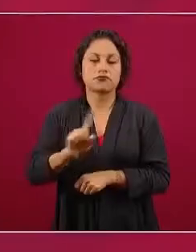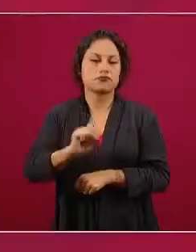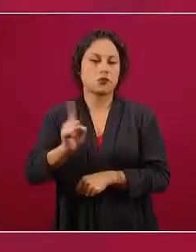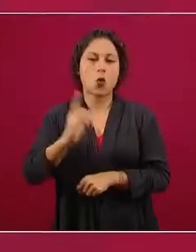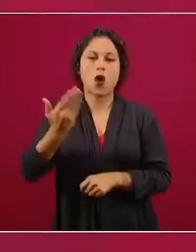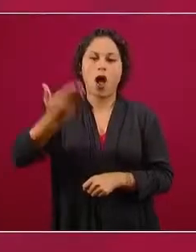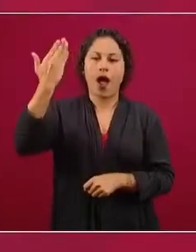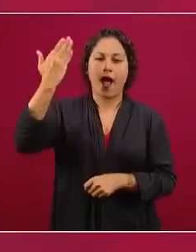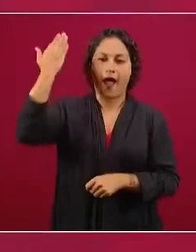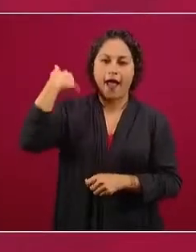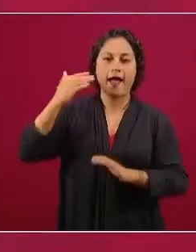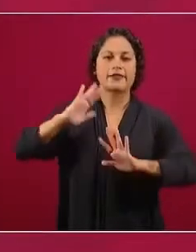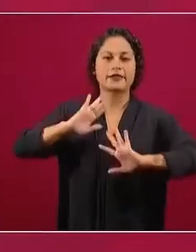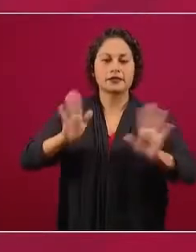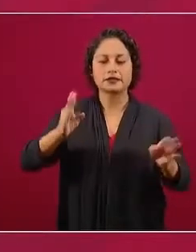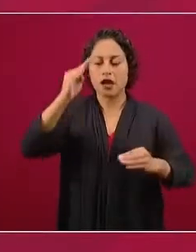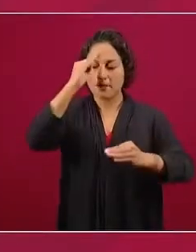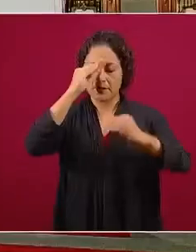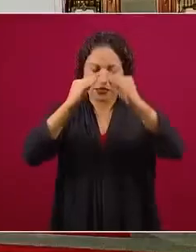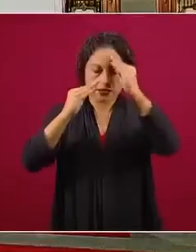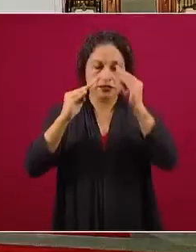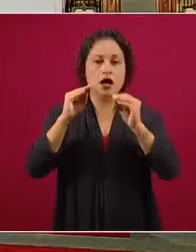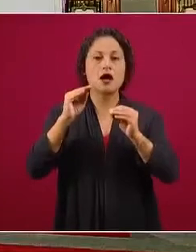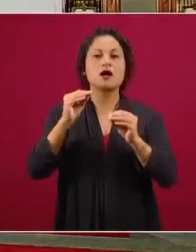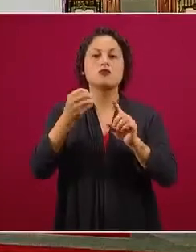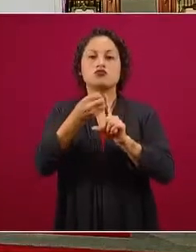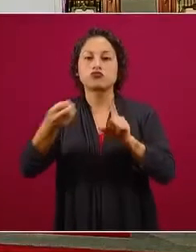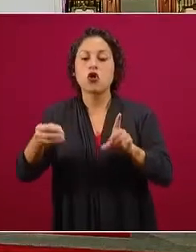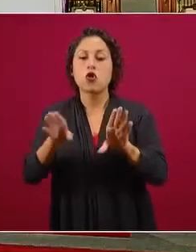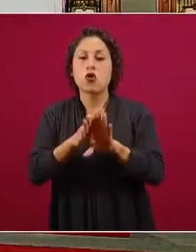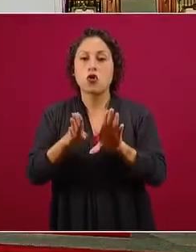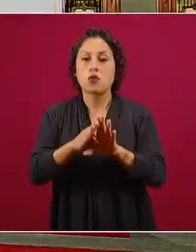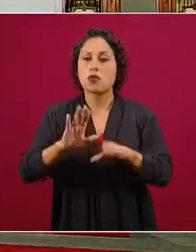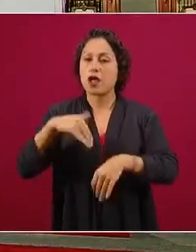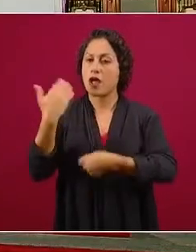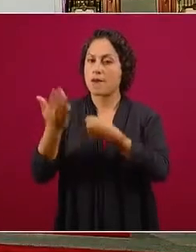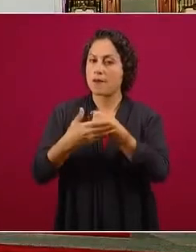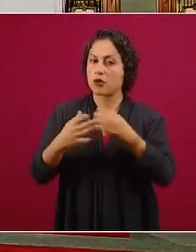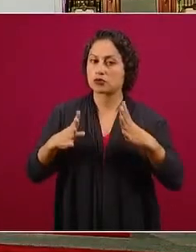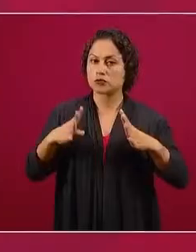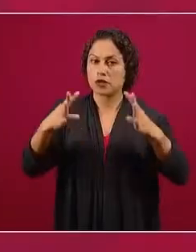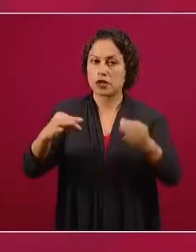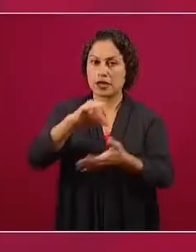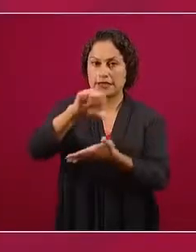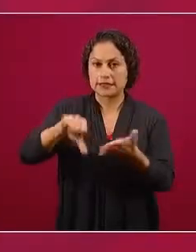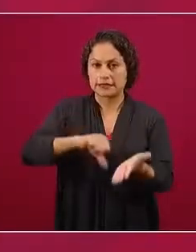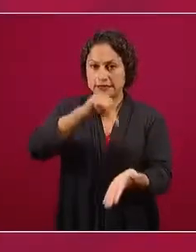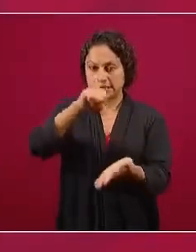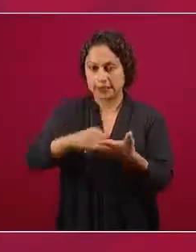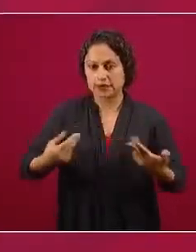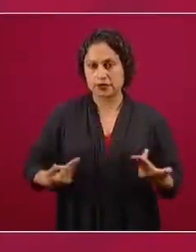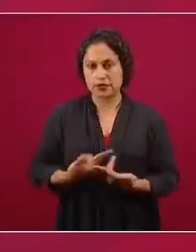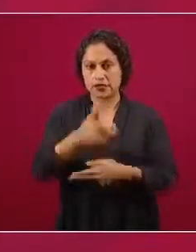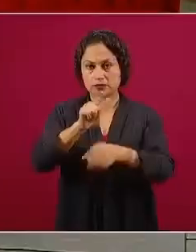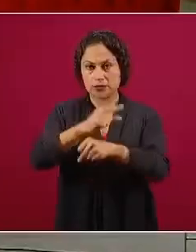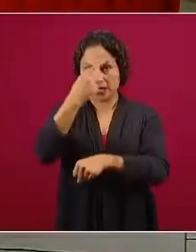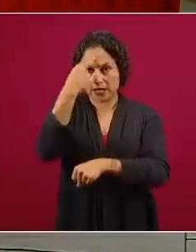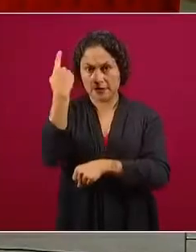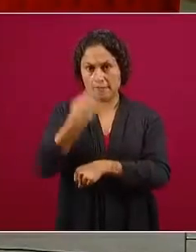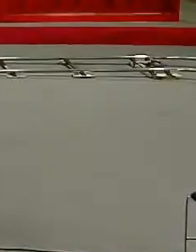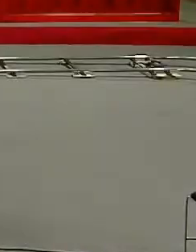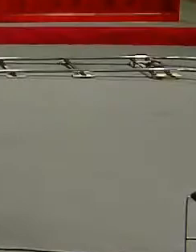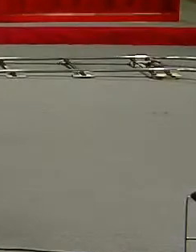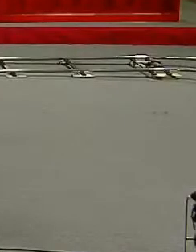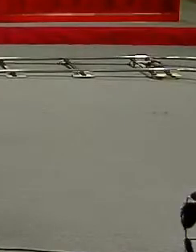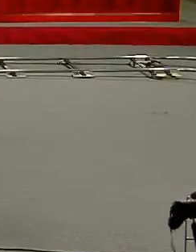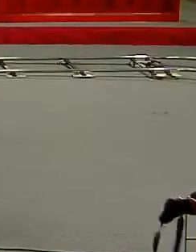gobierno y estamos próximos a establecer este Centro Nacional de Inteligencia en Salud, que nos va a permitir tener